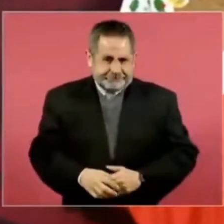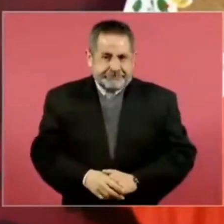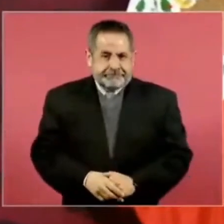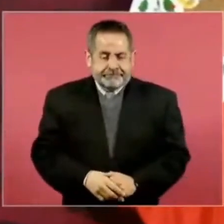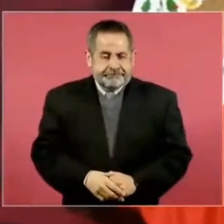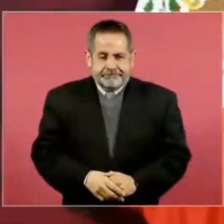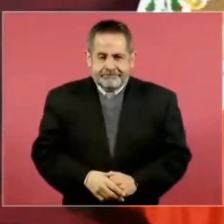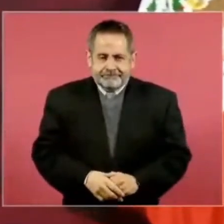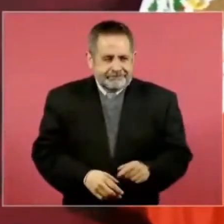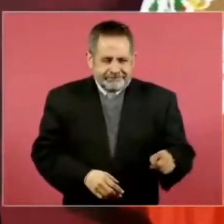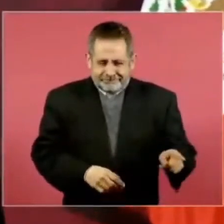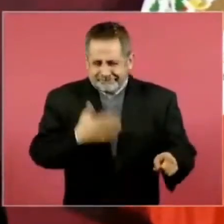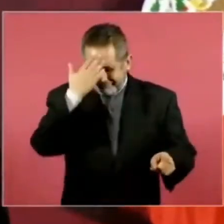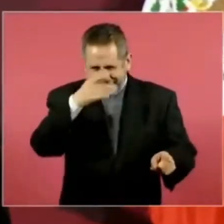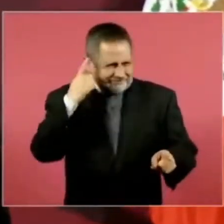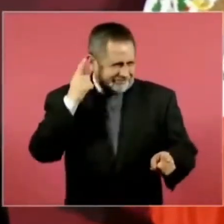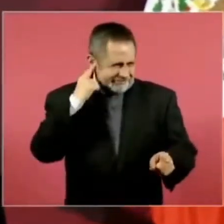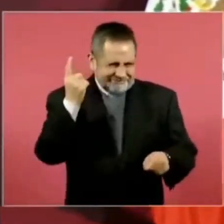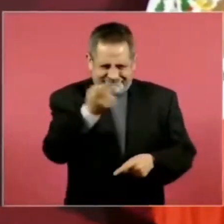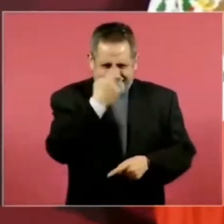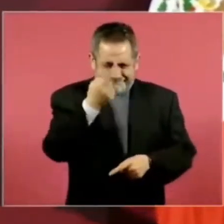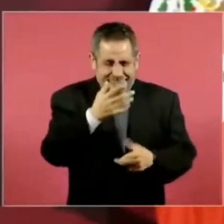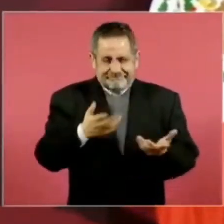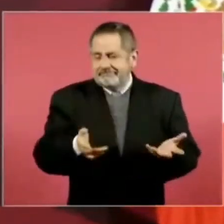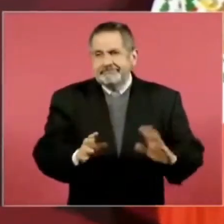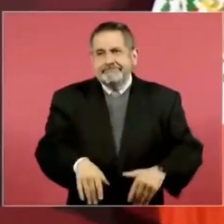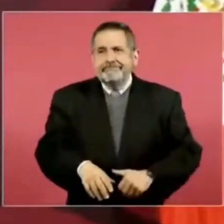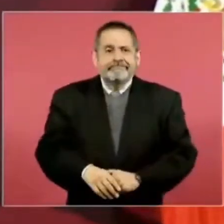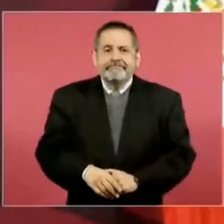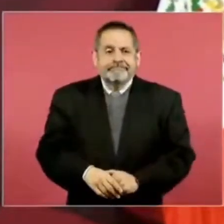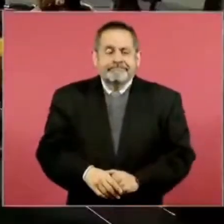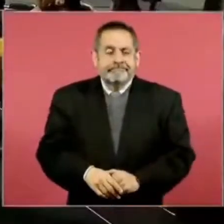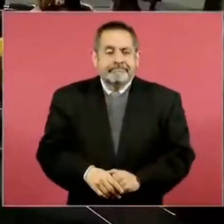¿No escuchan eso? Bueno, ahora con